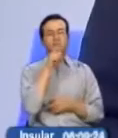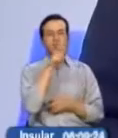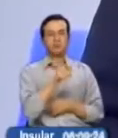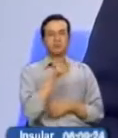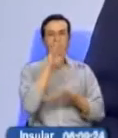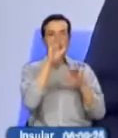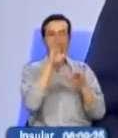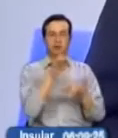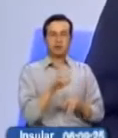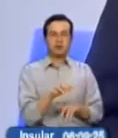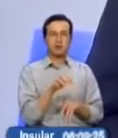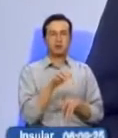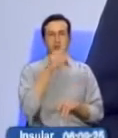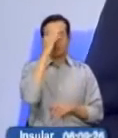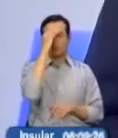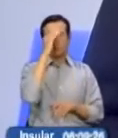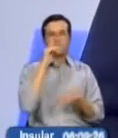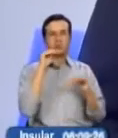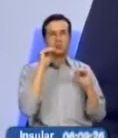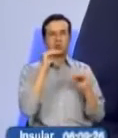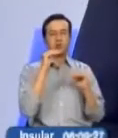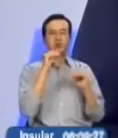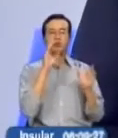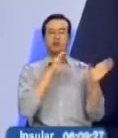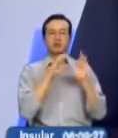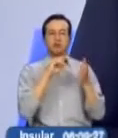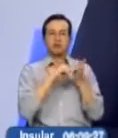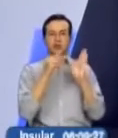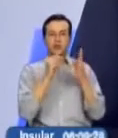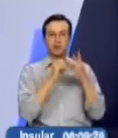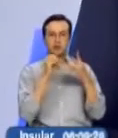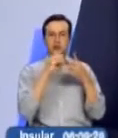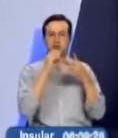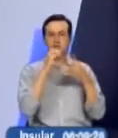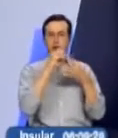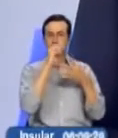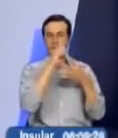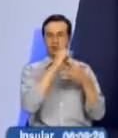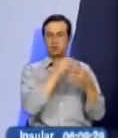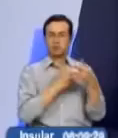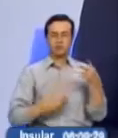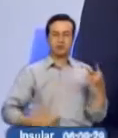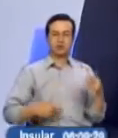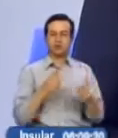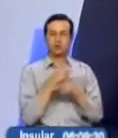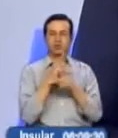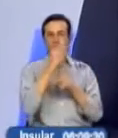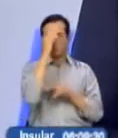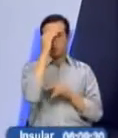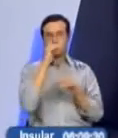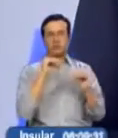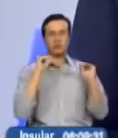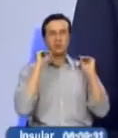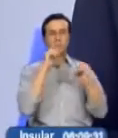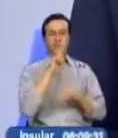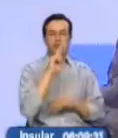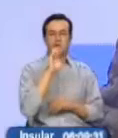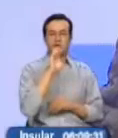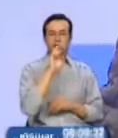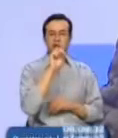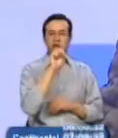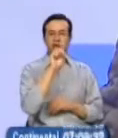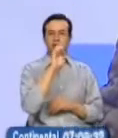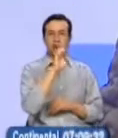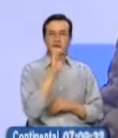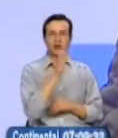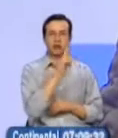señor Secretario de Educación Superior, Ciencia, Tecnología e Innovación y Presidente del Consejo de Educación Superior, René